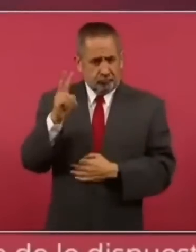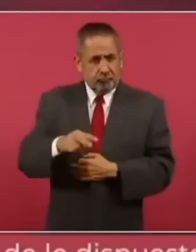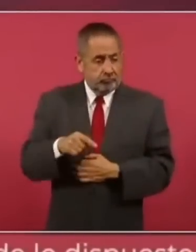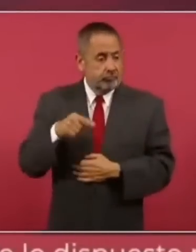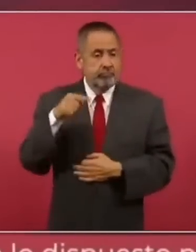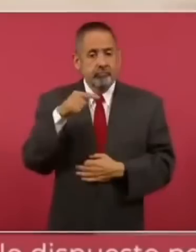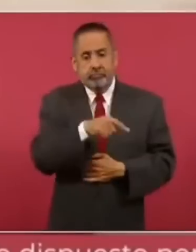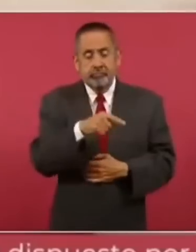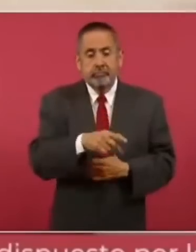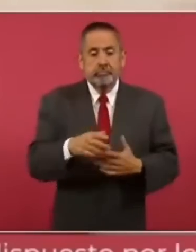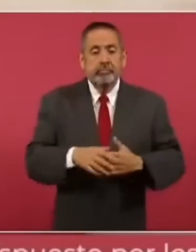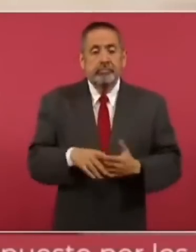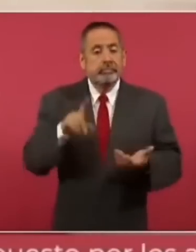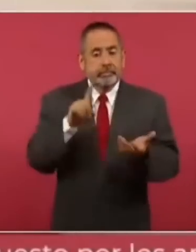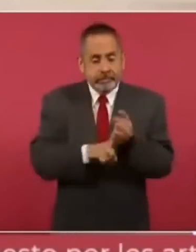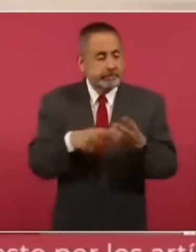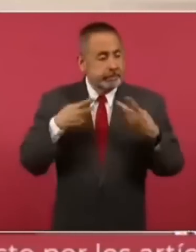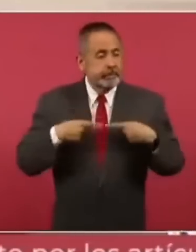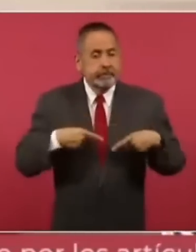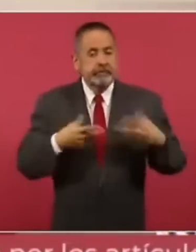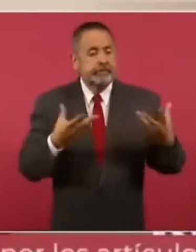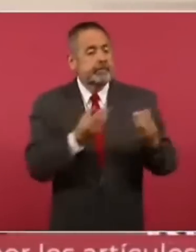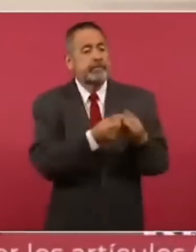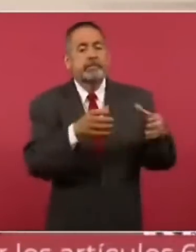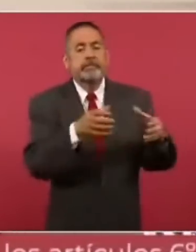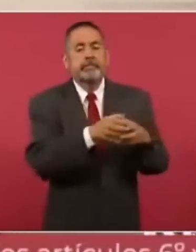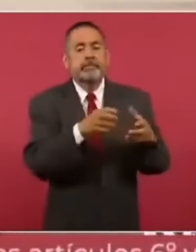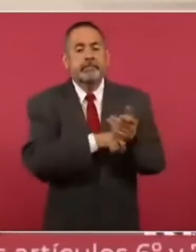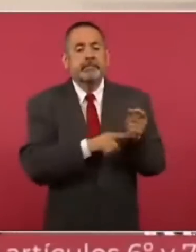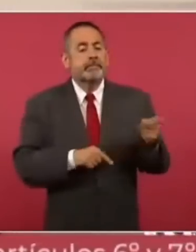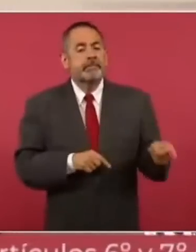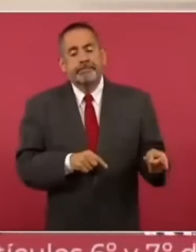que había gente